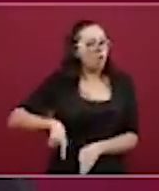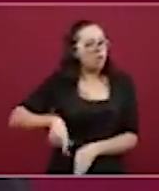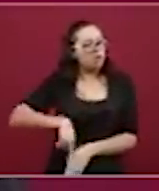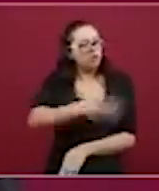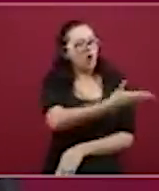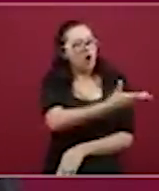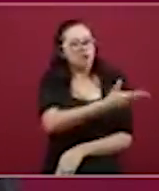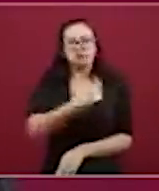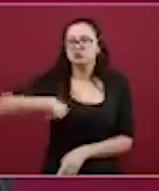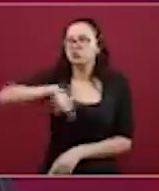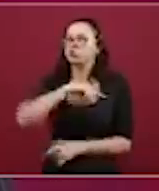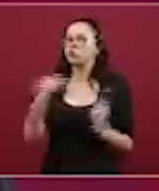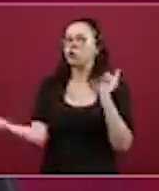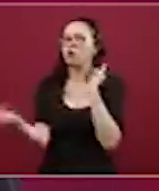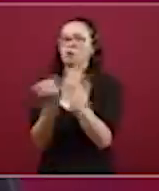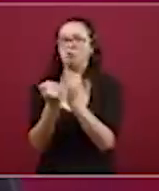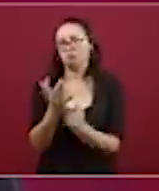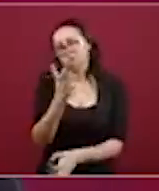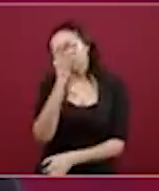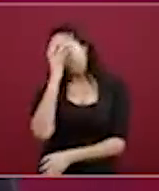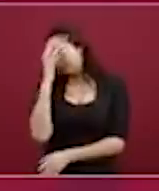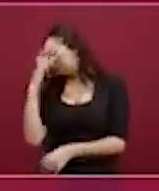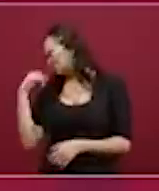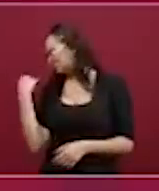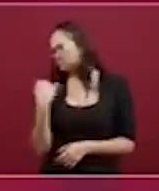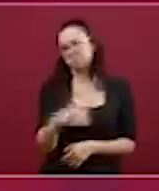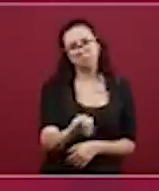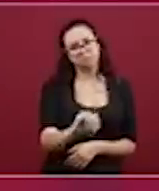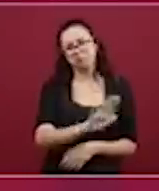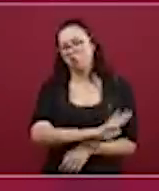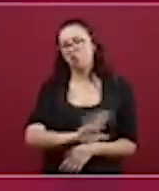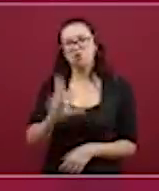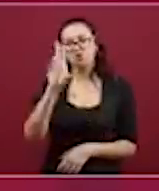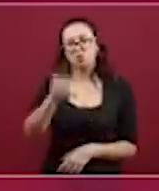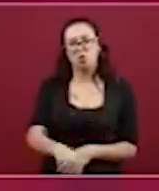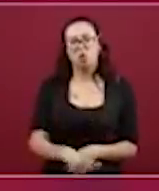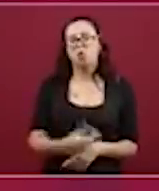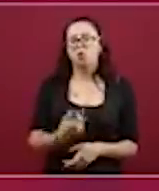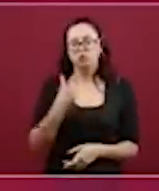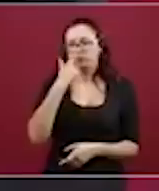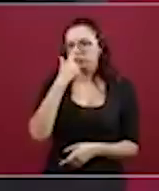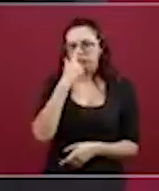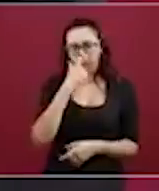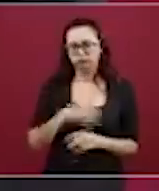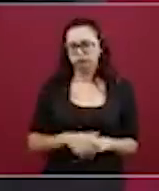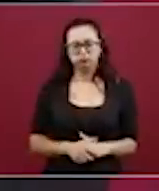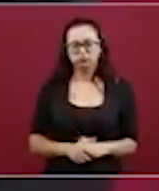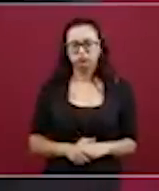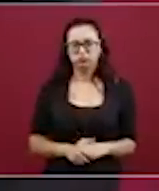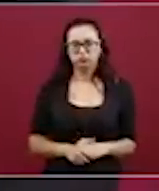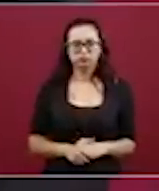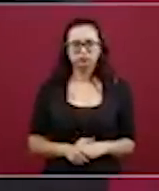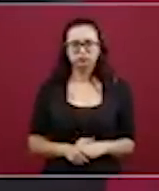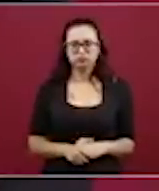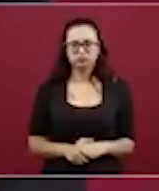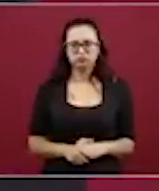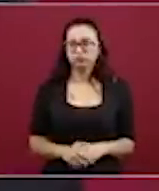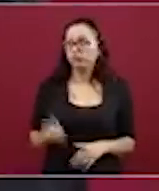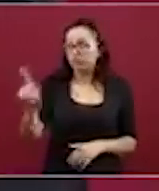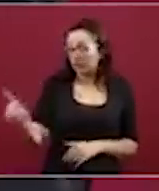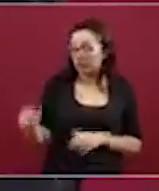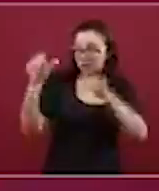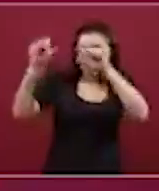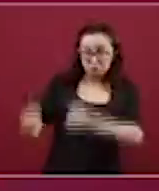y tiene que buscar la manera de que se sesione. Y quieren estar ahí un